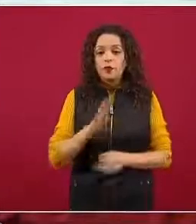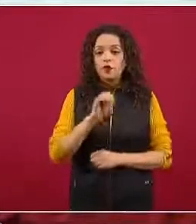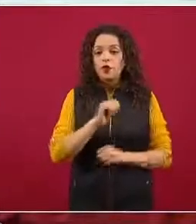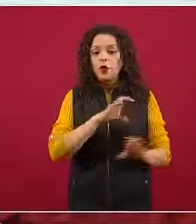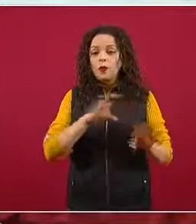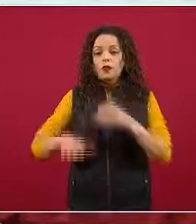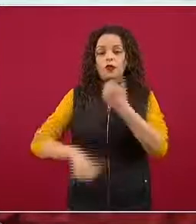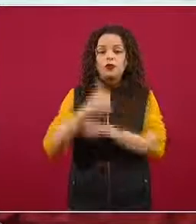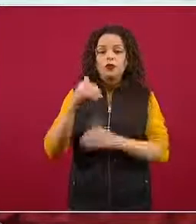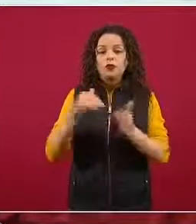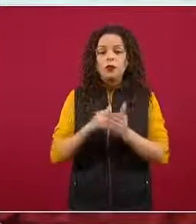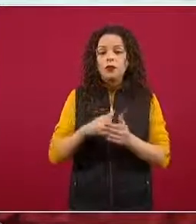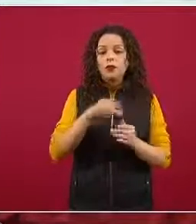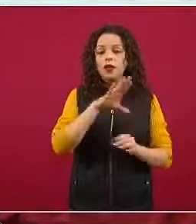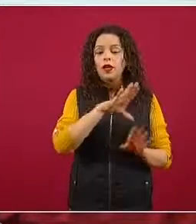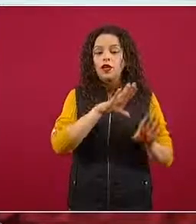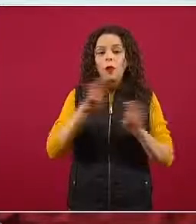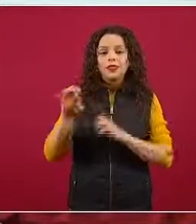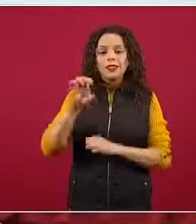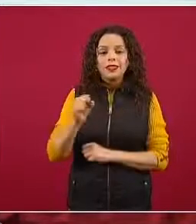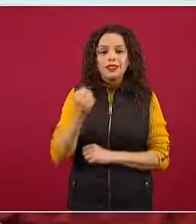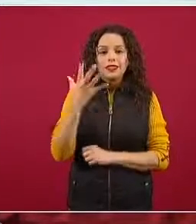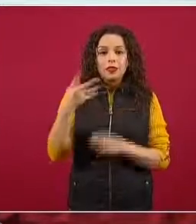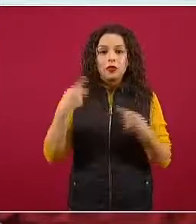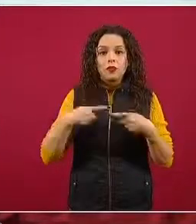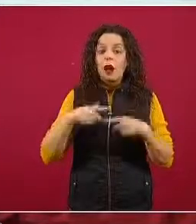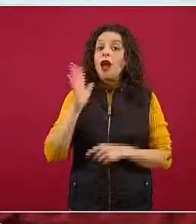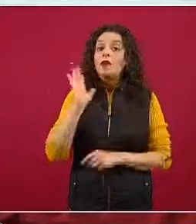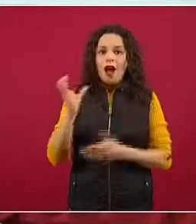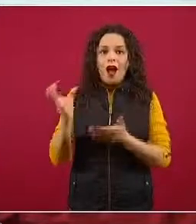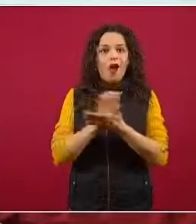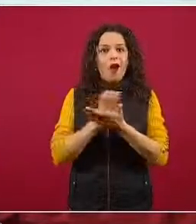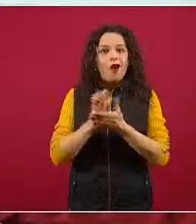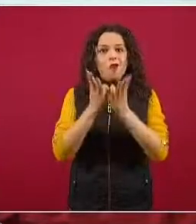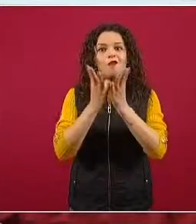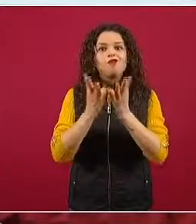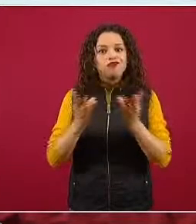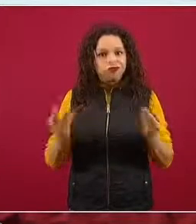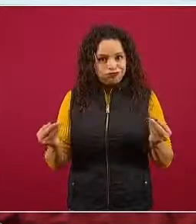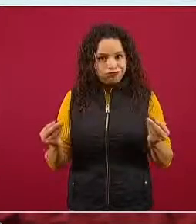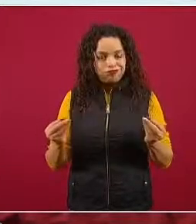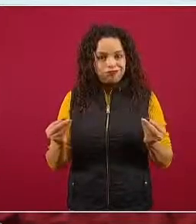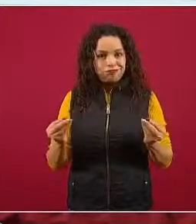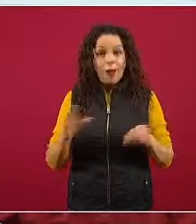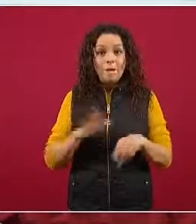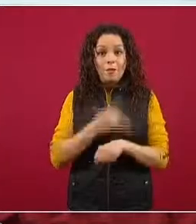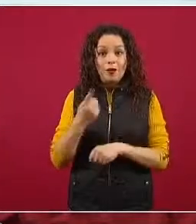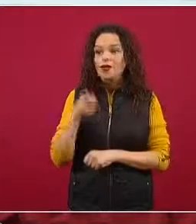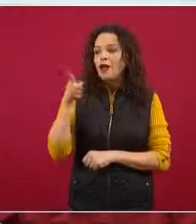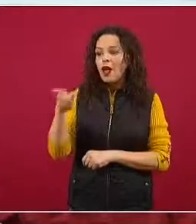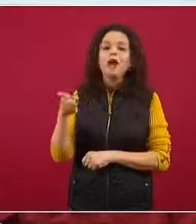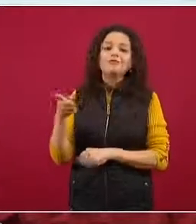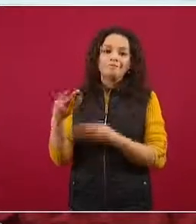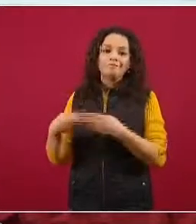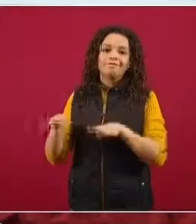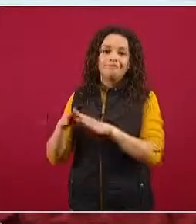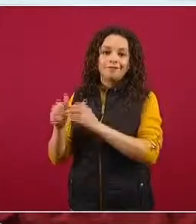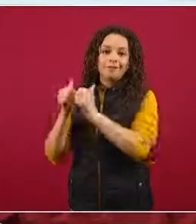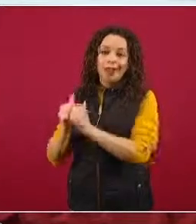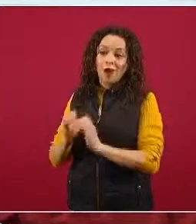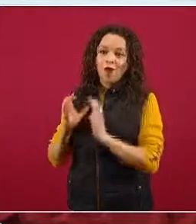911.965 personas que han recuperado su salud gracias a que ellas mismas se han cuidado en casa,